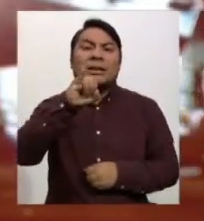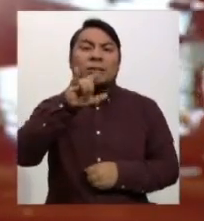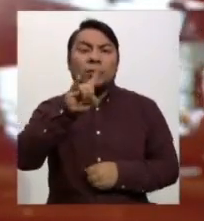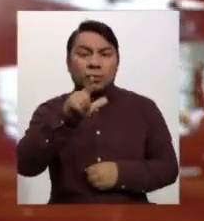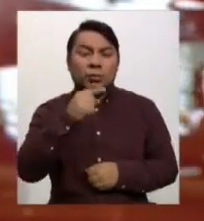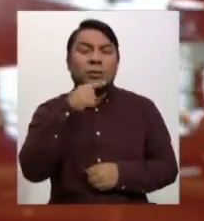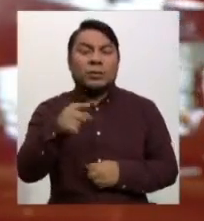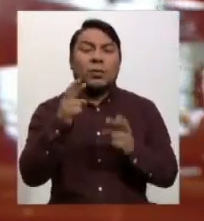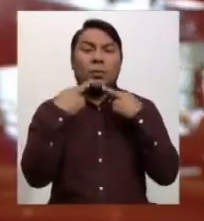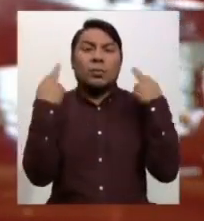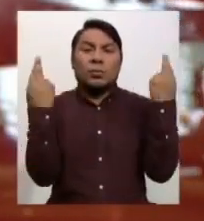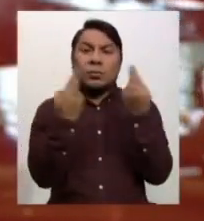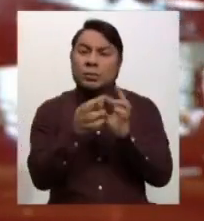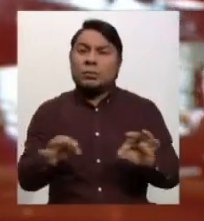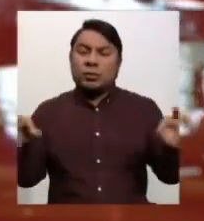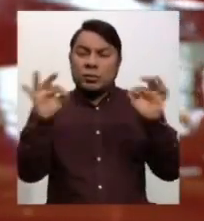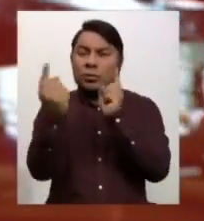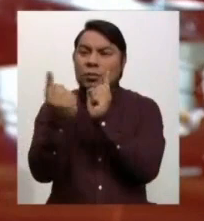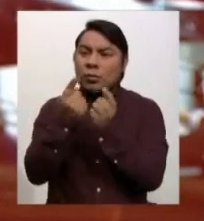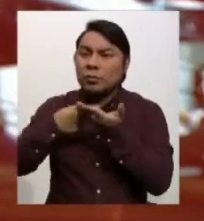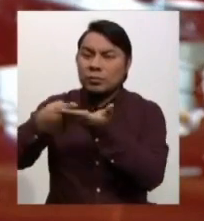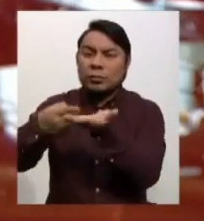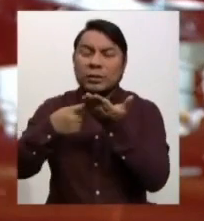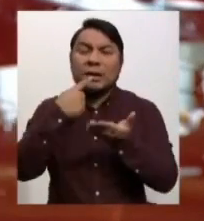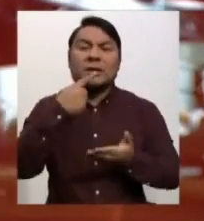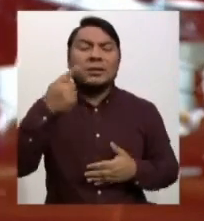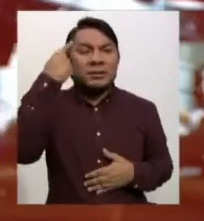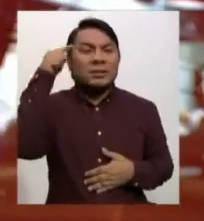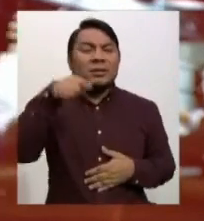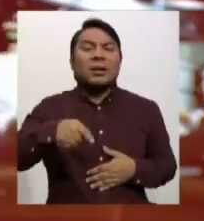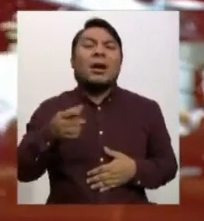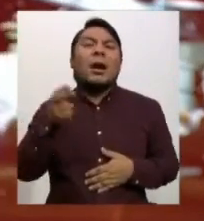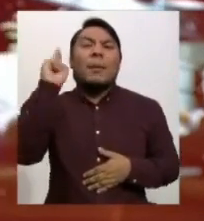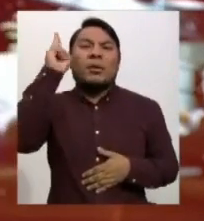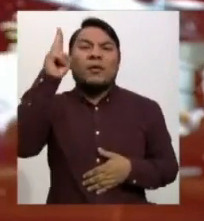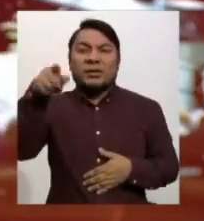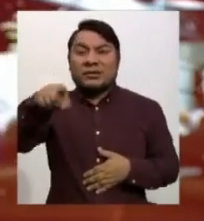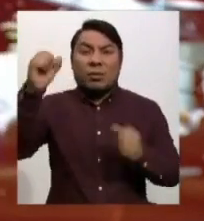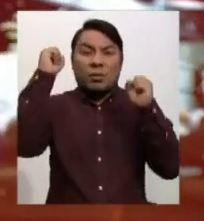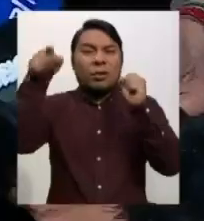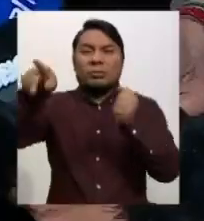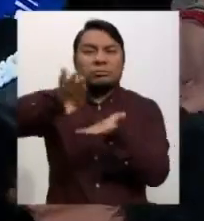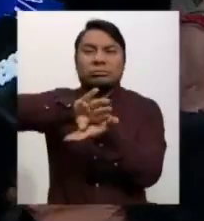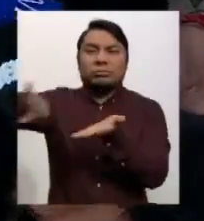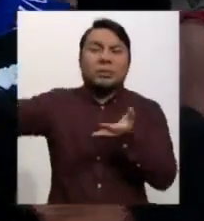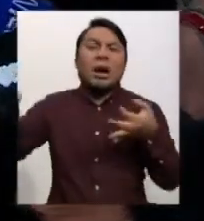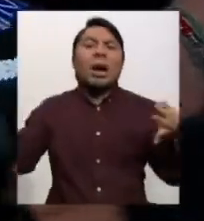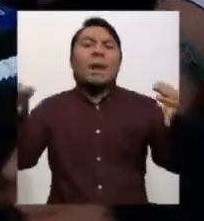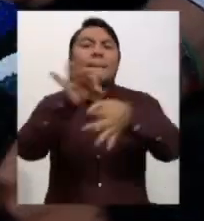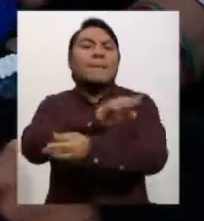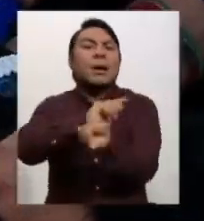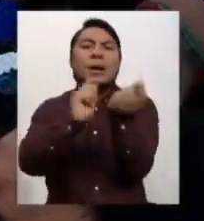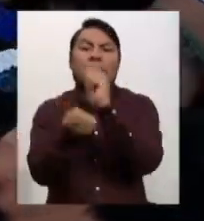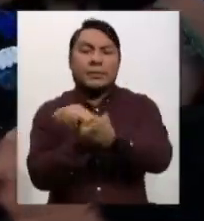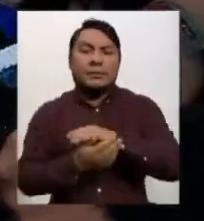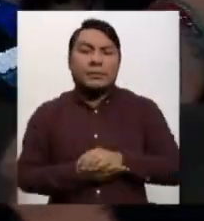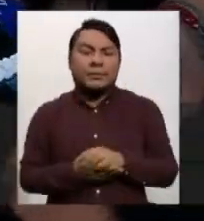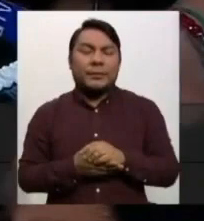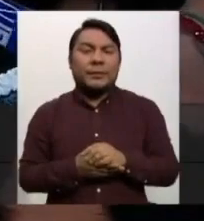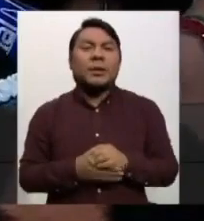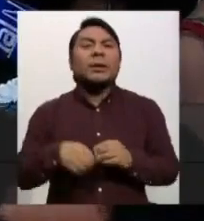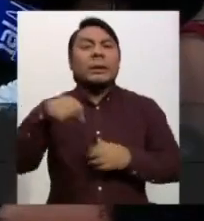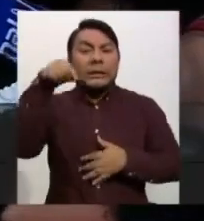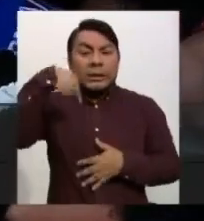sesión extraordinaria. Informó que se evalúa el reemplazo de los docentes en huelga. Vamos a ver este lunes cuál